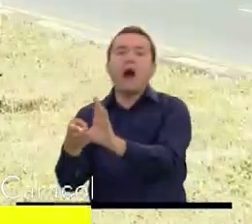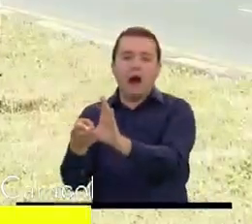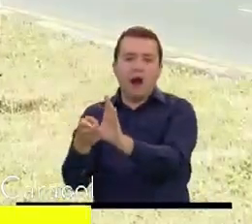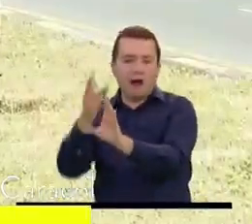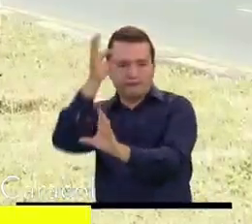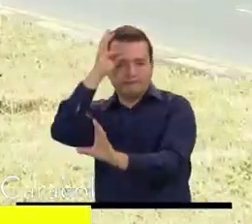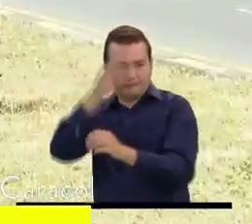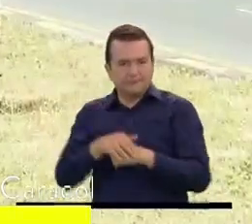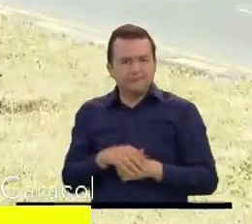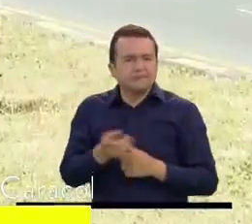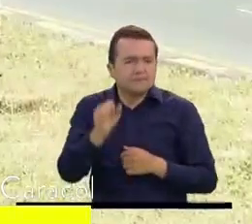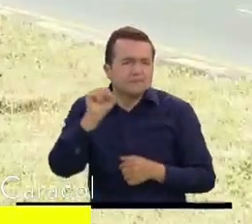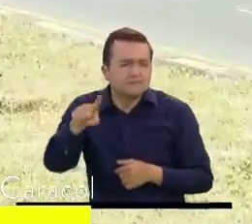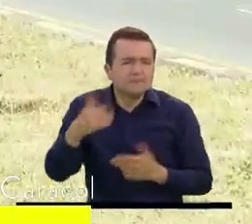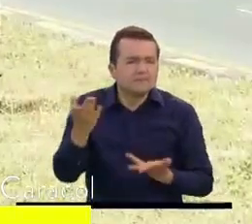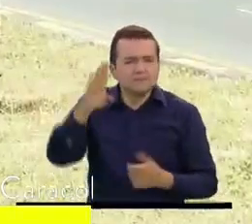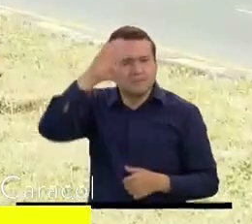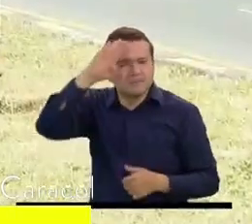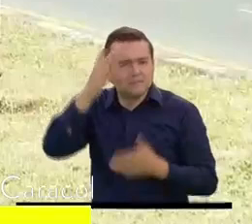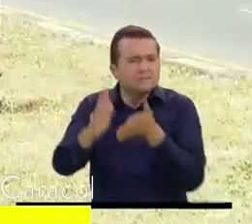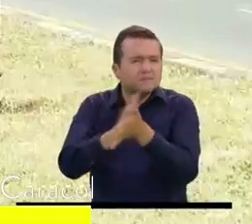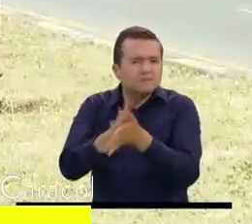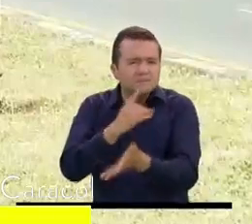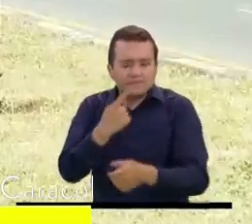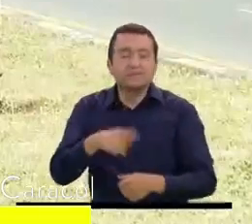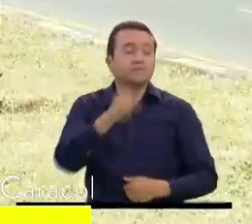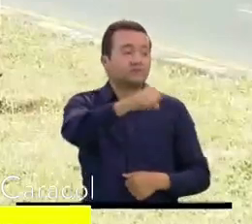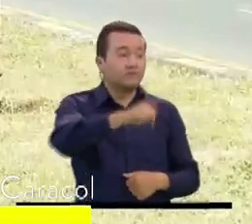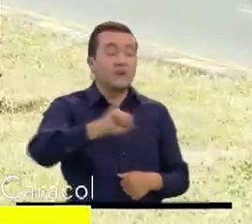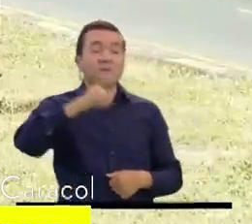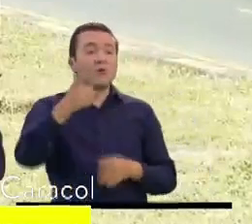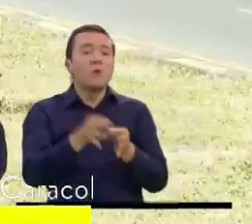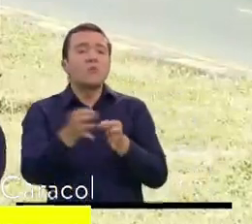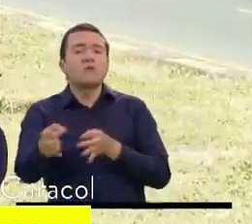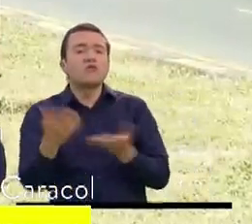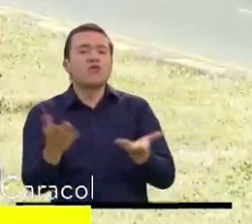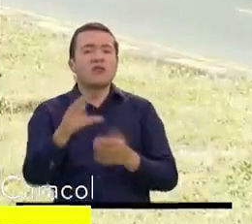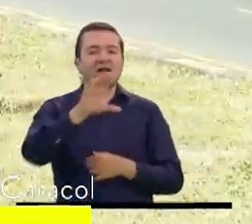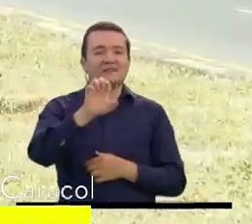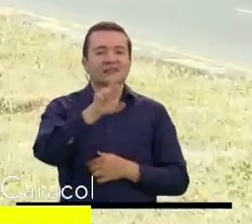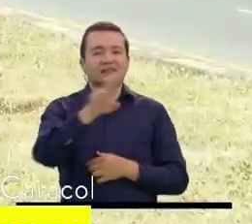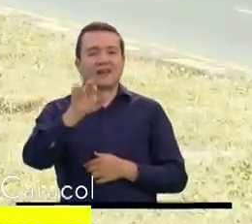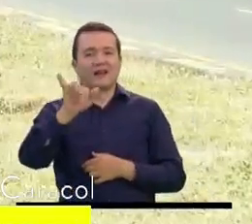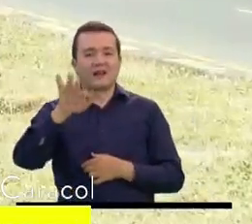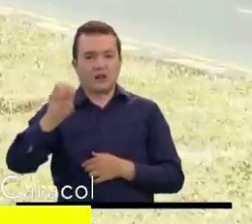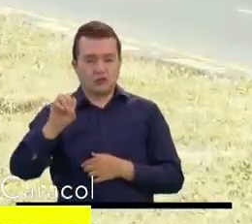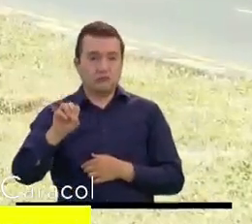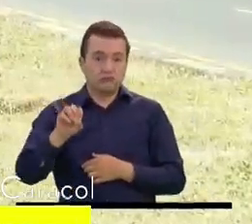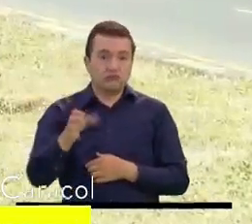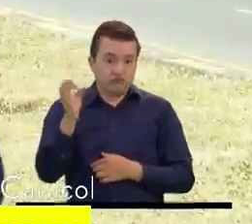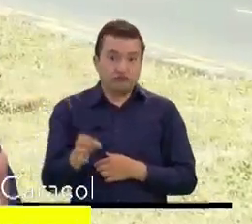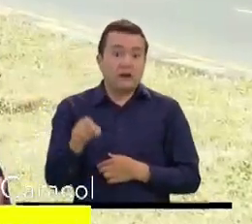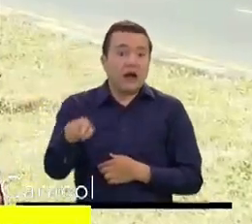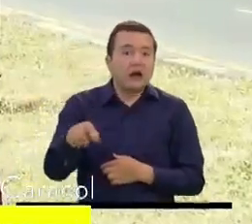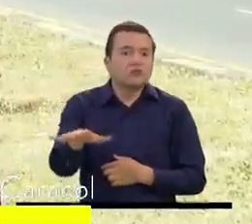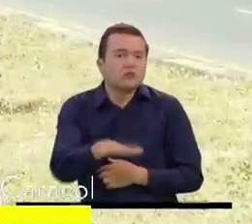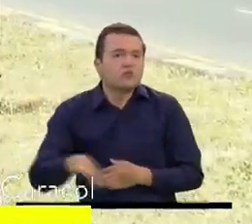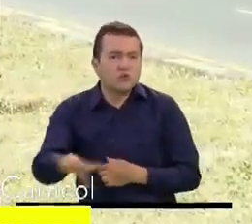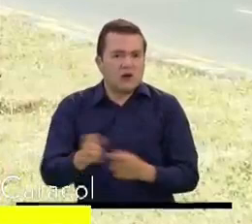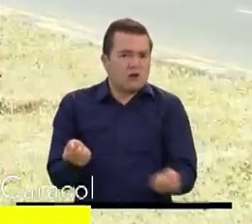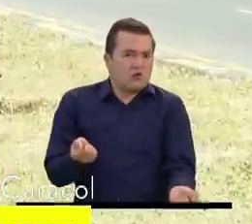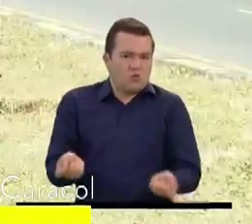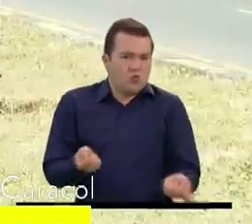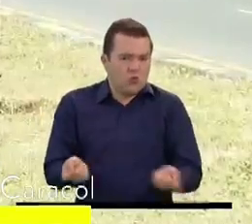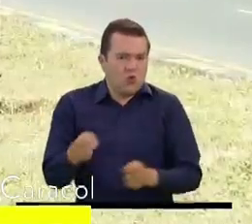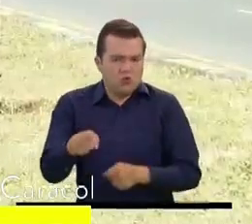Juanita, pues el primer caso se registró en el municipio del Cerrito, en un puesto de control de ese municipio que realizó la policía